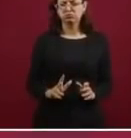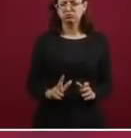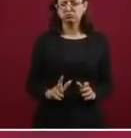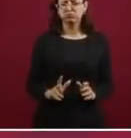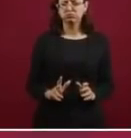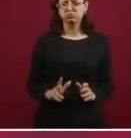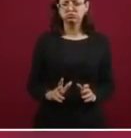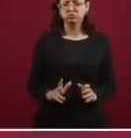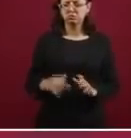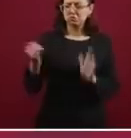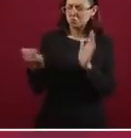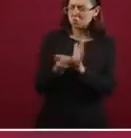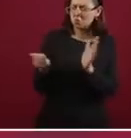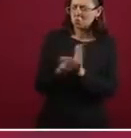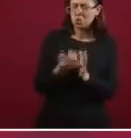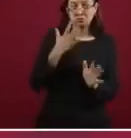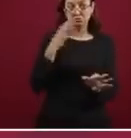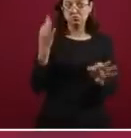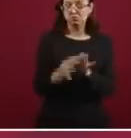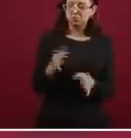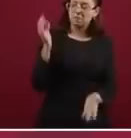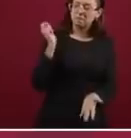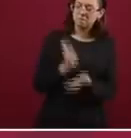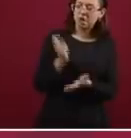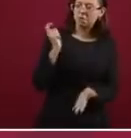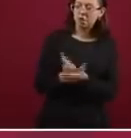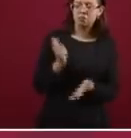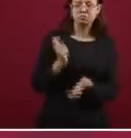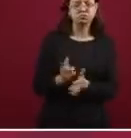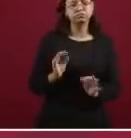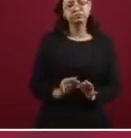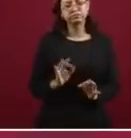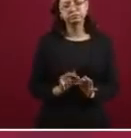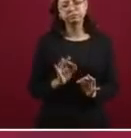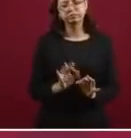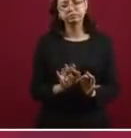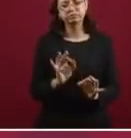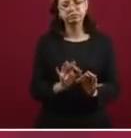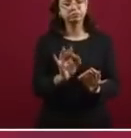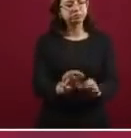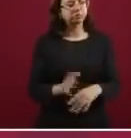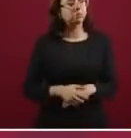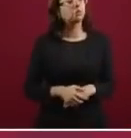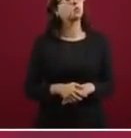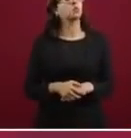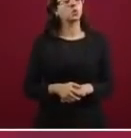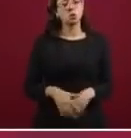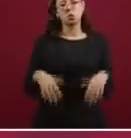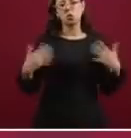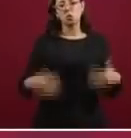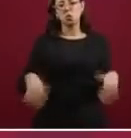su responsabilidad fiscal que contribuye merece todo